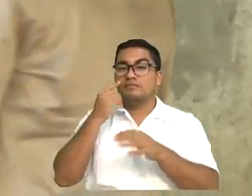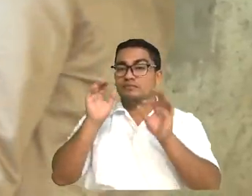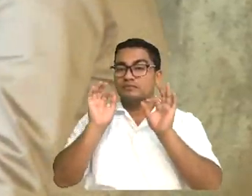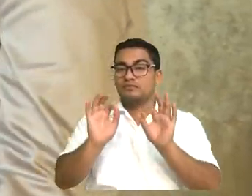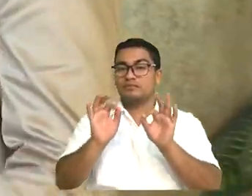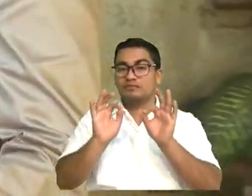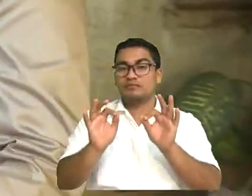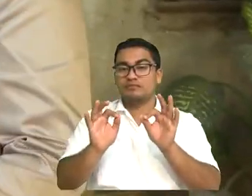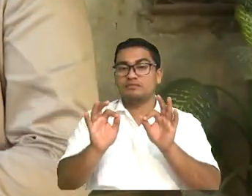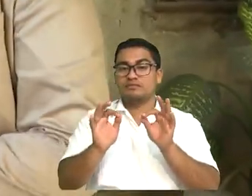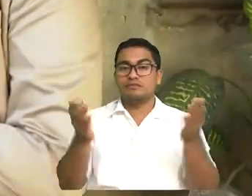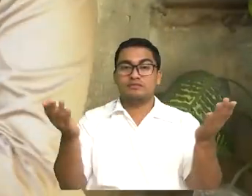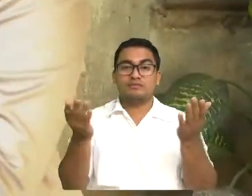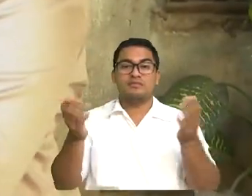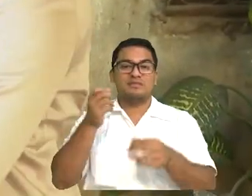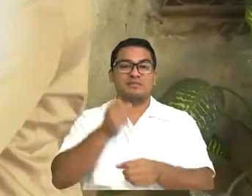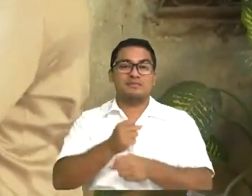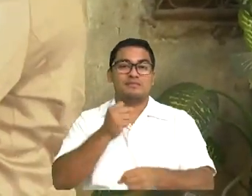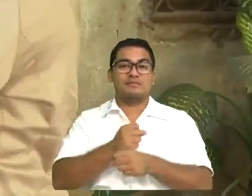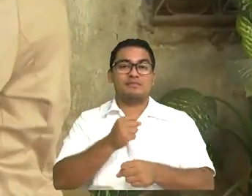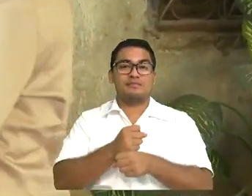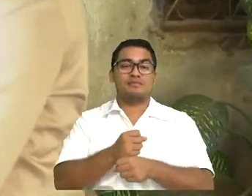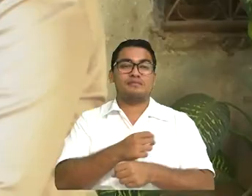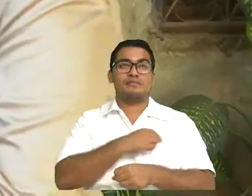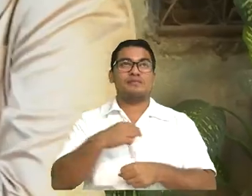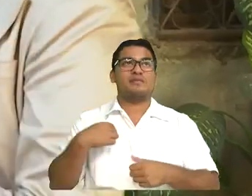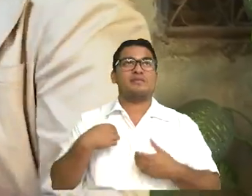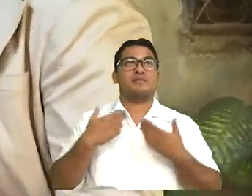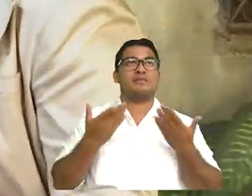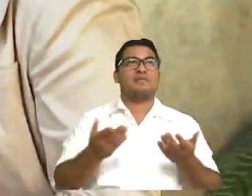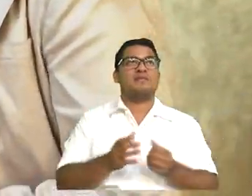ella el trabajo que se está realizando.